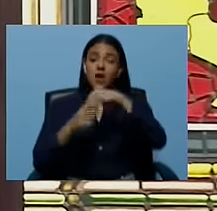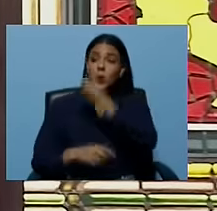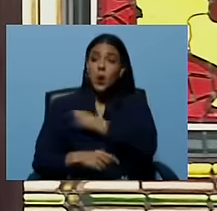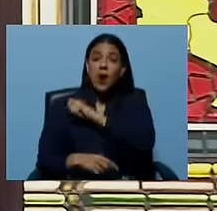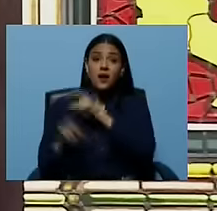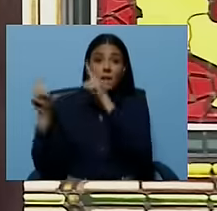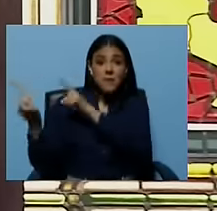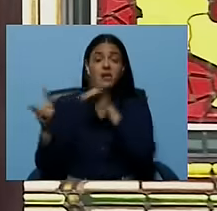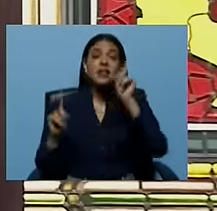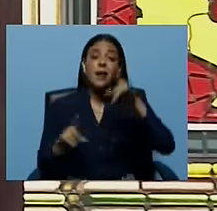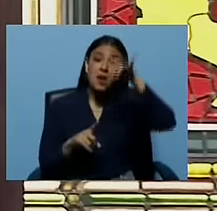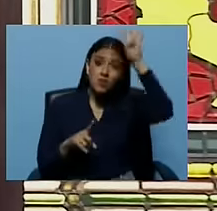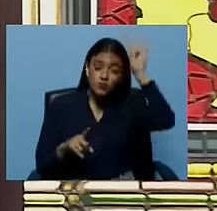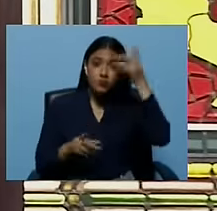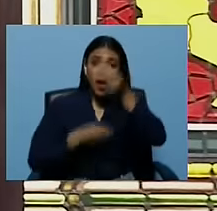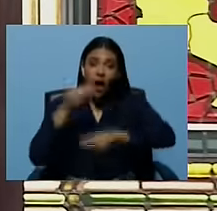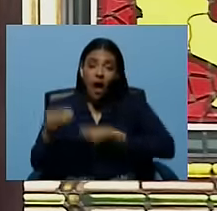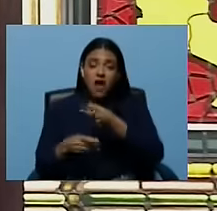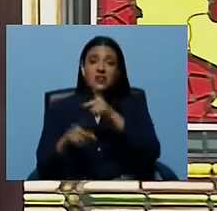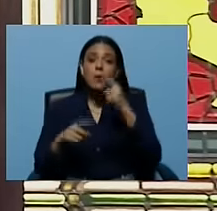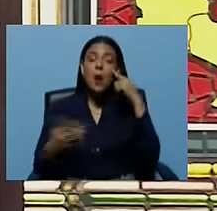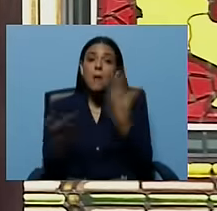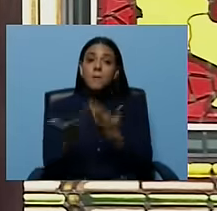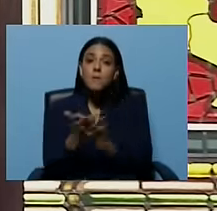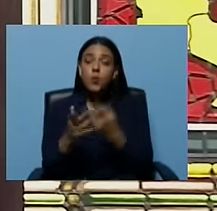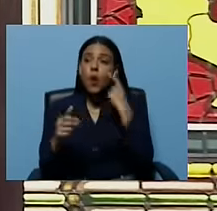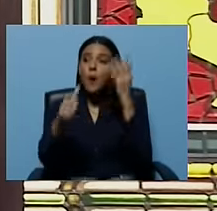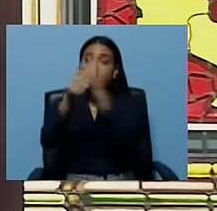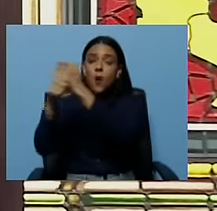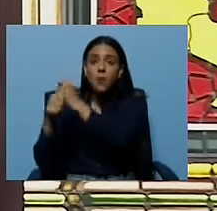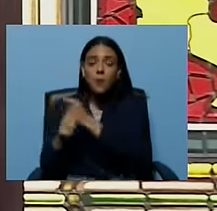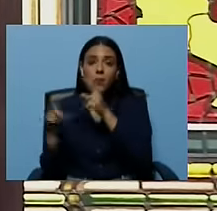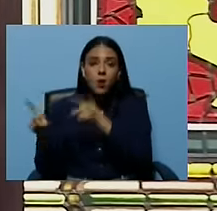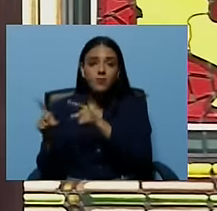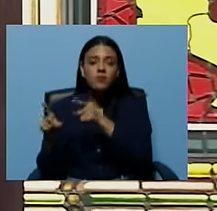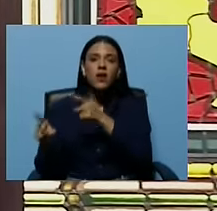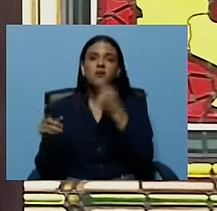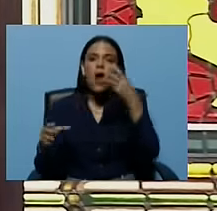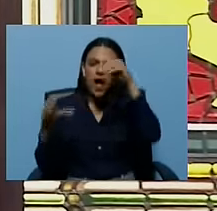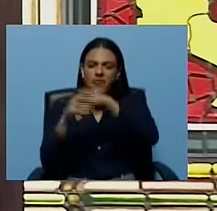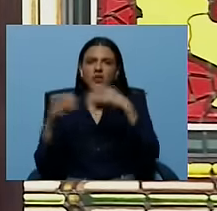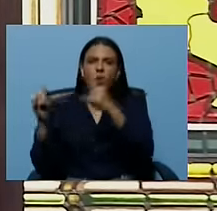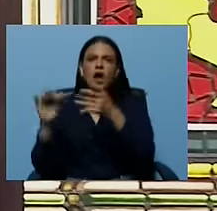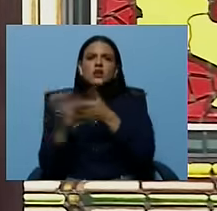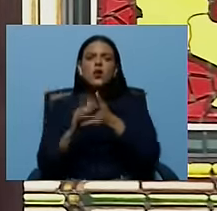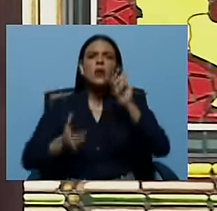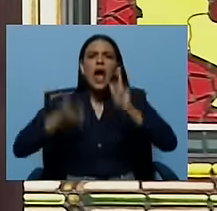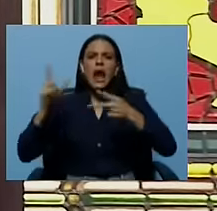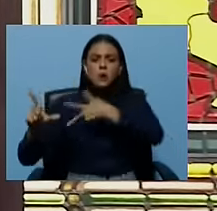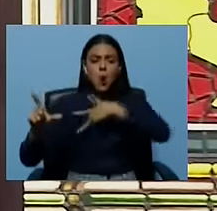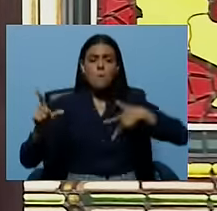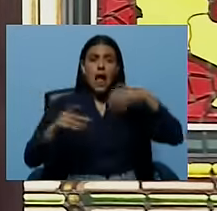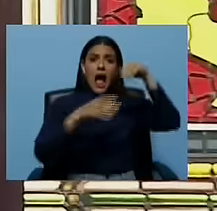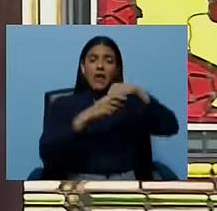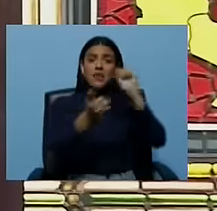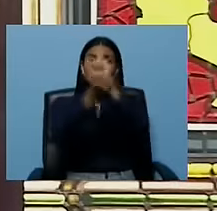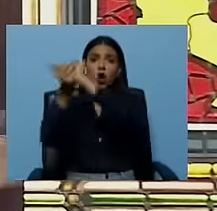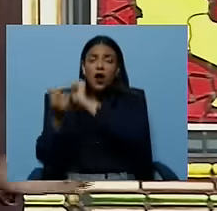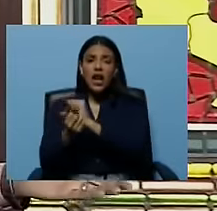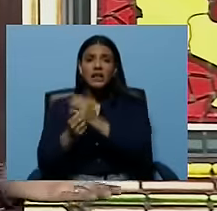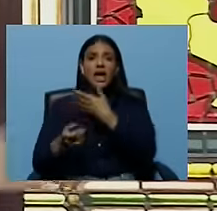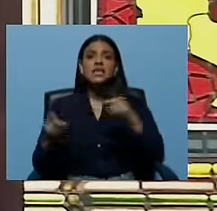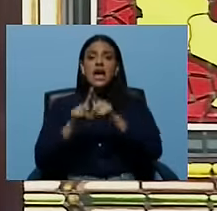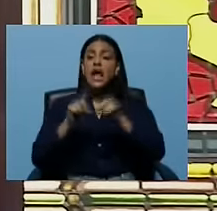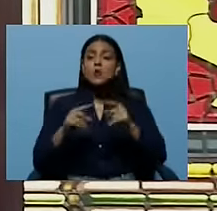Caro, como salieron las pruebas, tenía como epicentro planes de algunas cárceles para abrir los